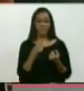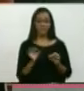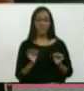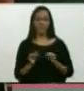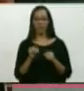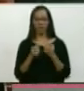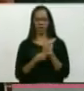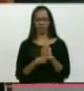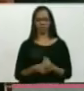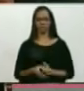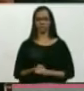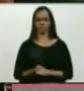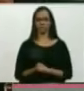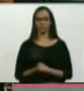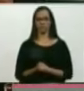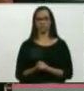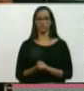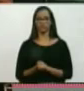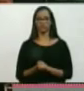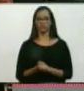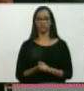Guaidó.